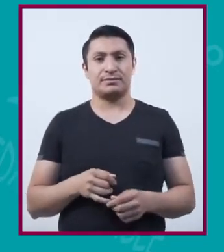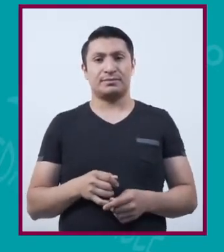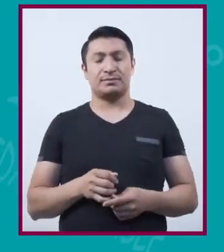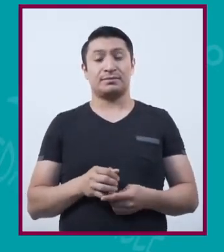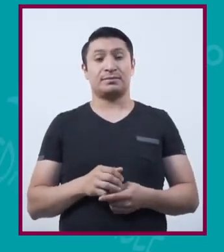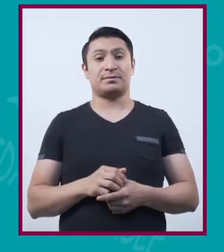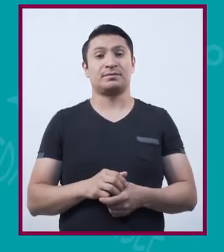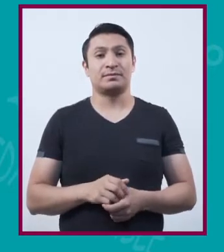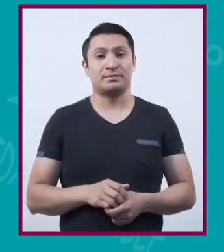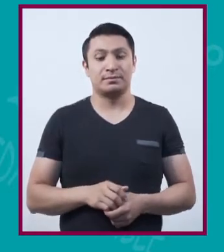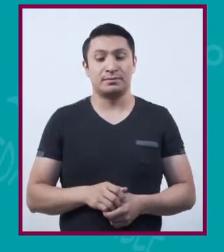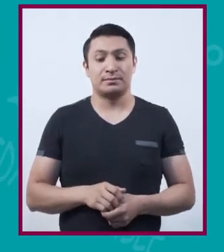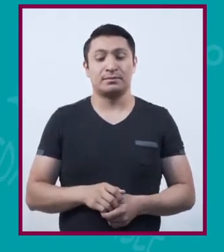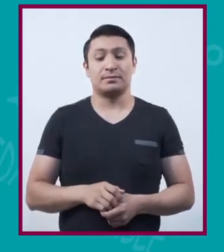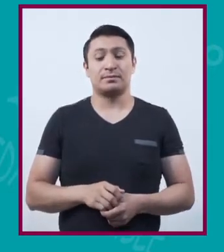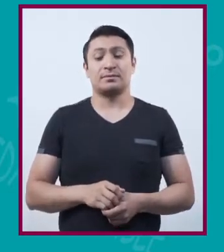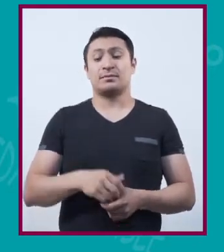previos.